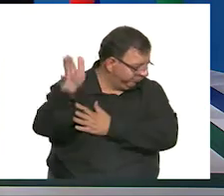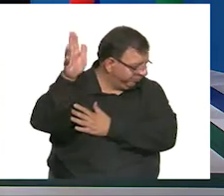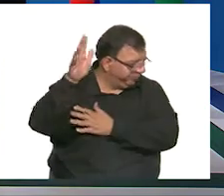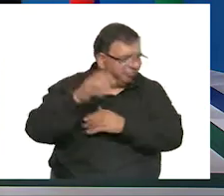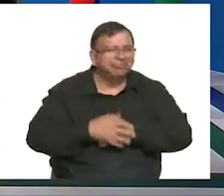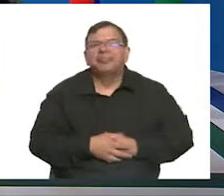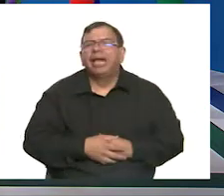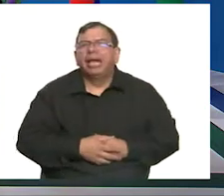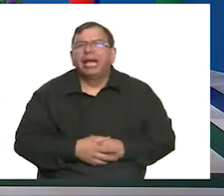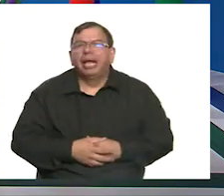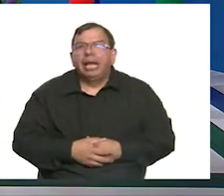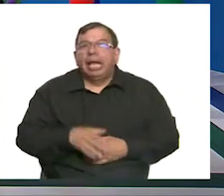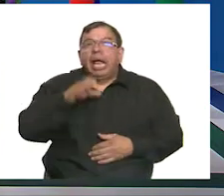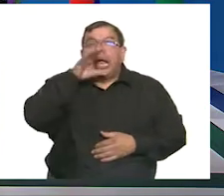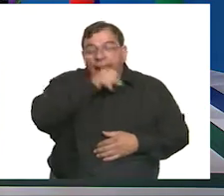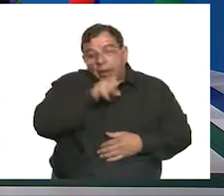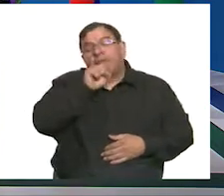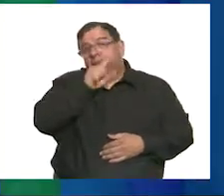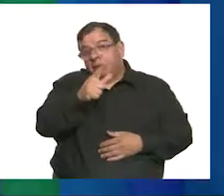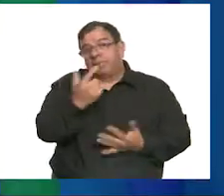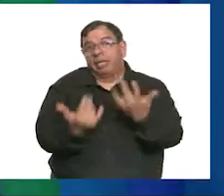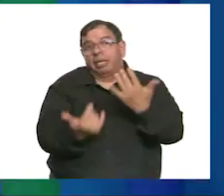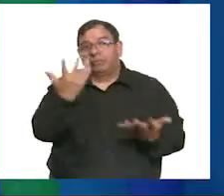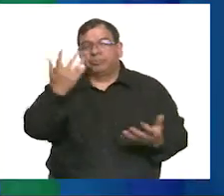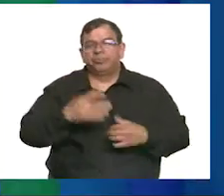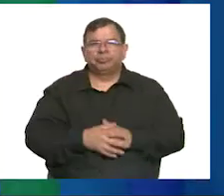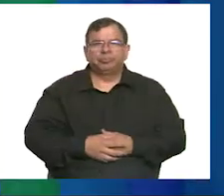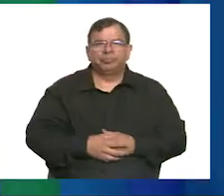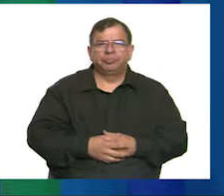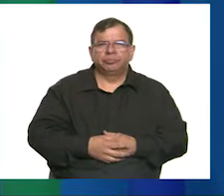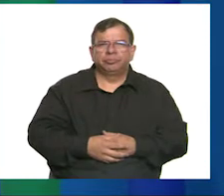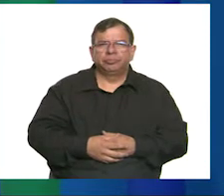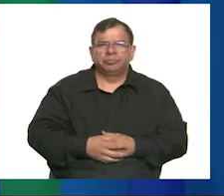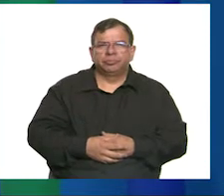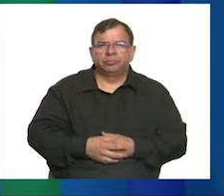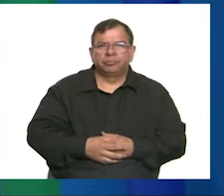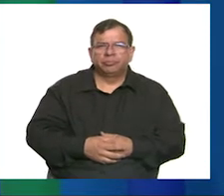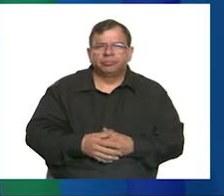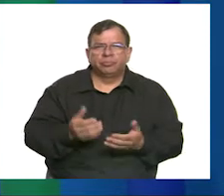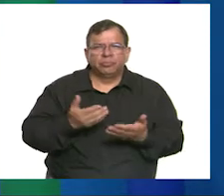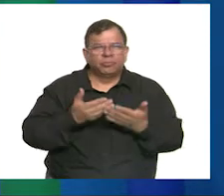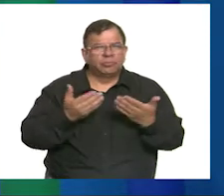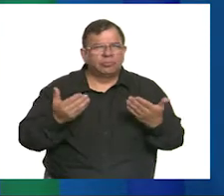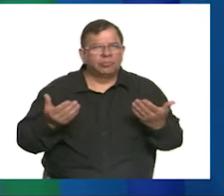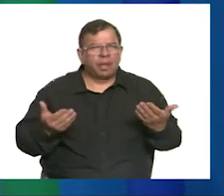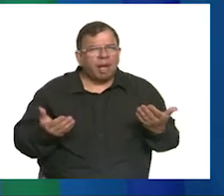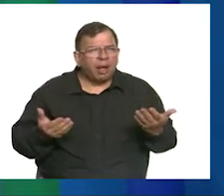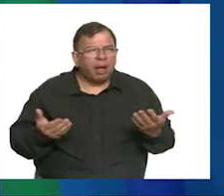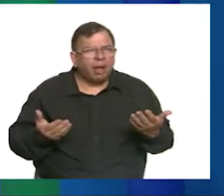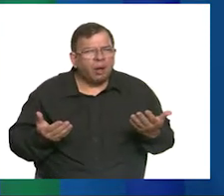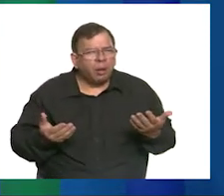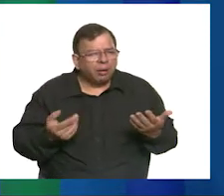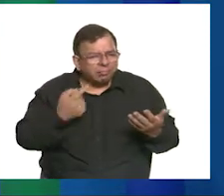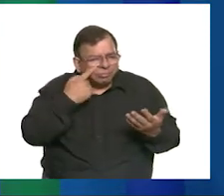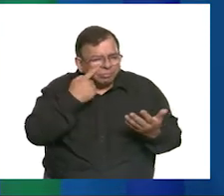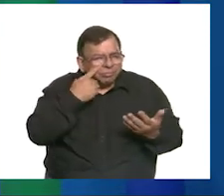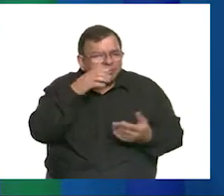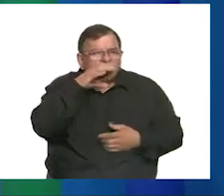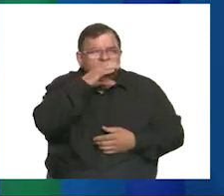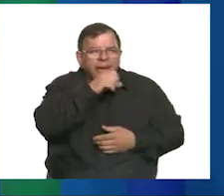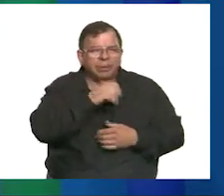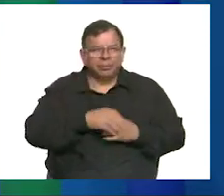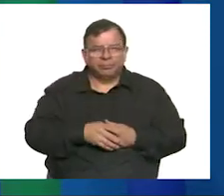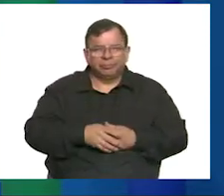No, el calor también genera quemazón. Así es. Bueno, ahora ahondemos en este efecto del calor que